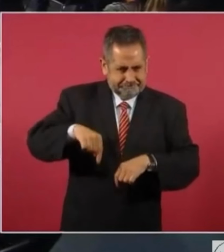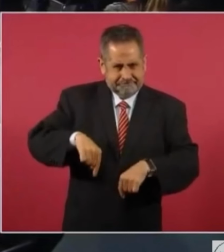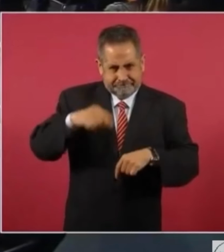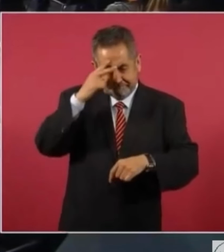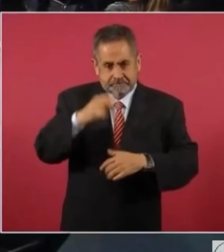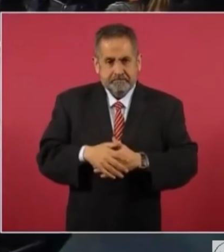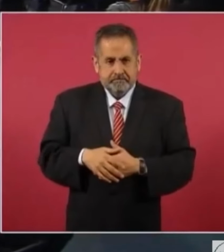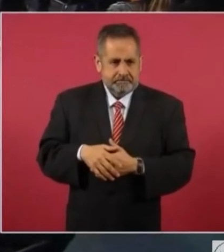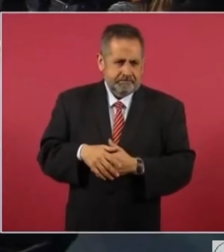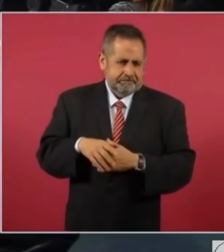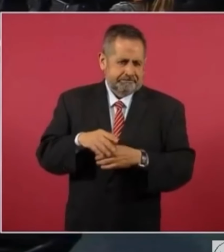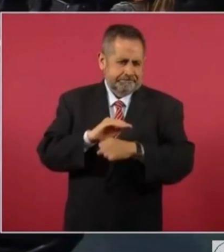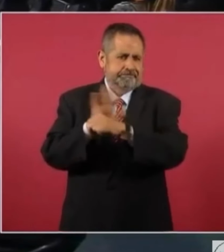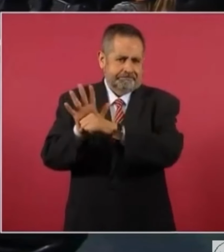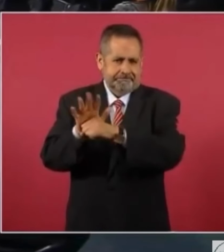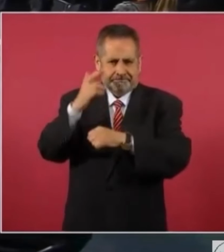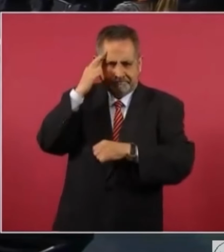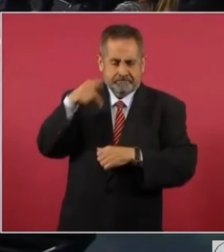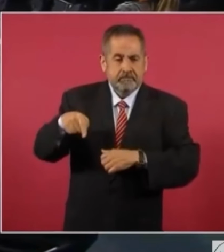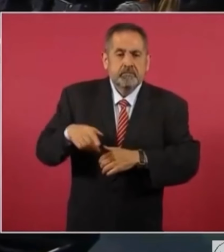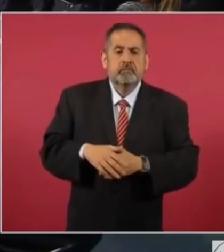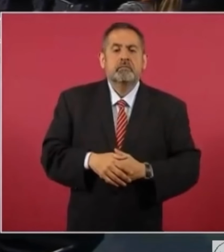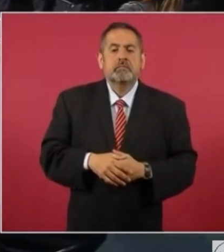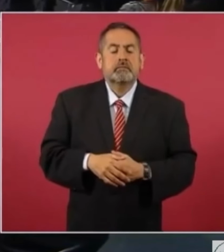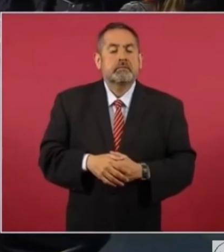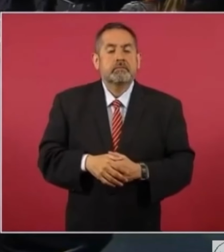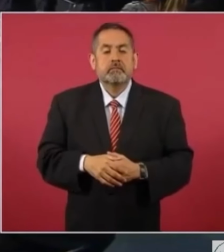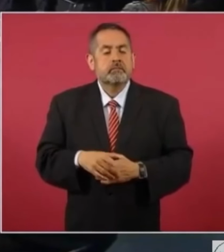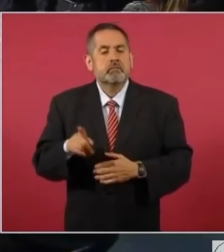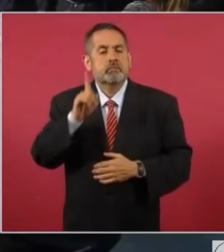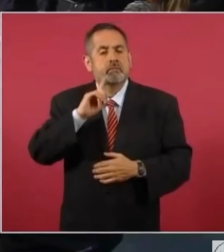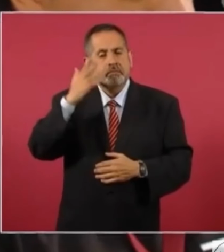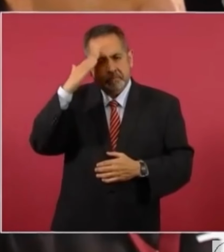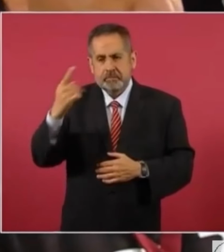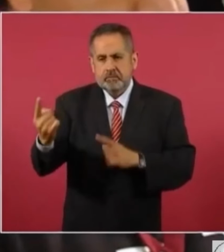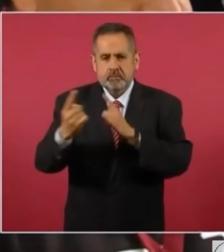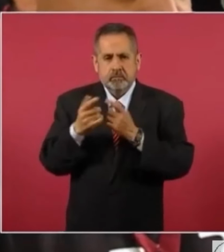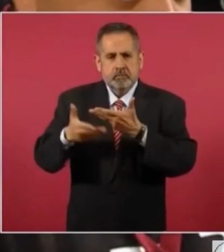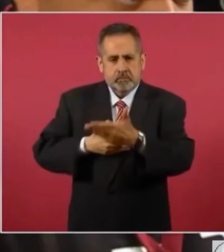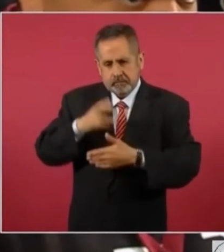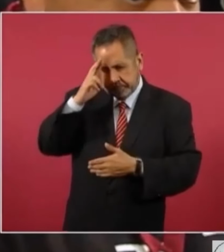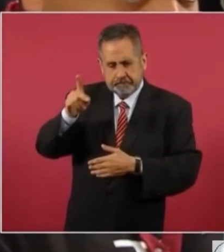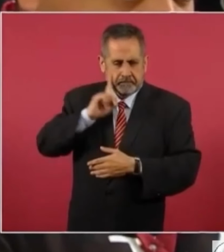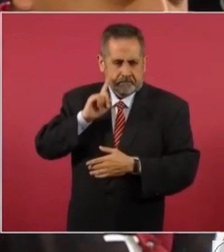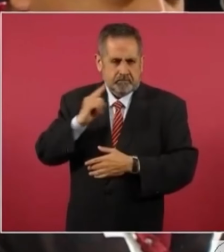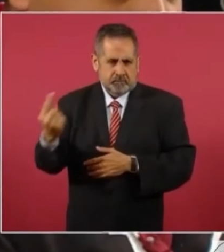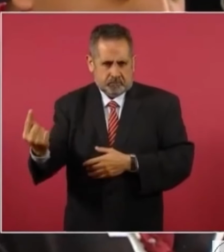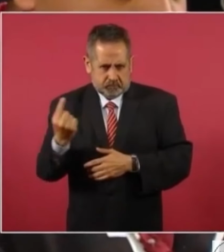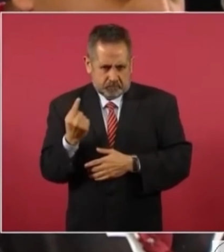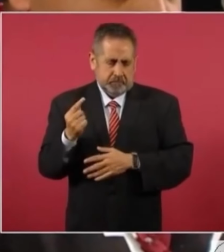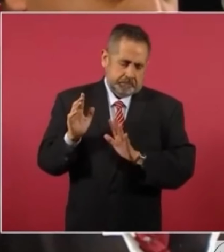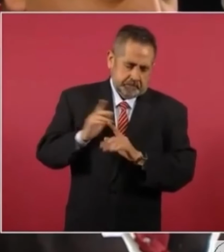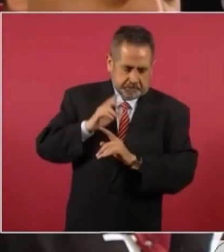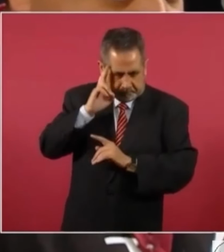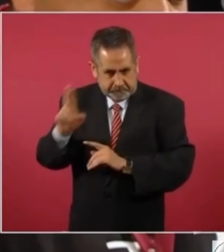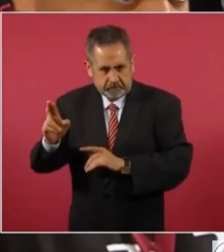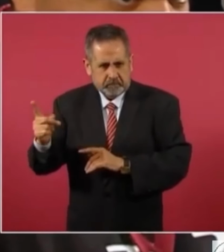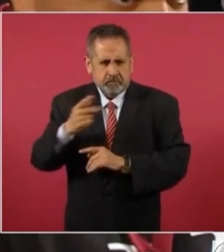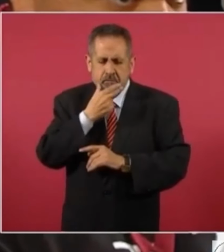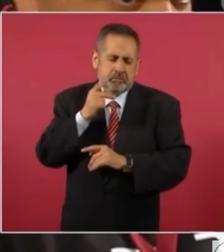por la pandemia, llegaba una señora, o sea, con todo respeto lo digo también, o un